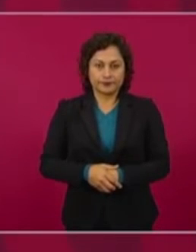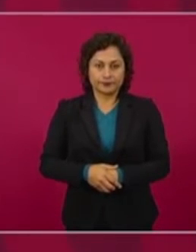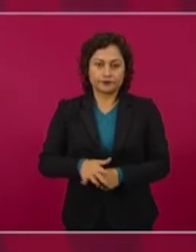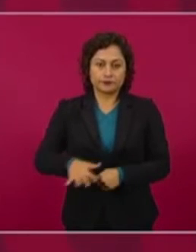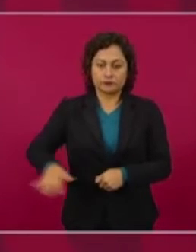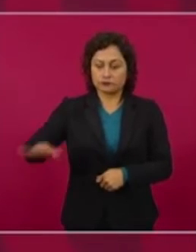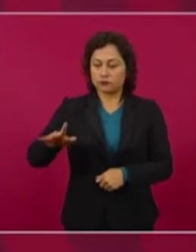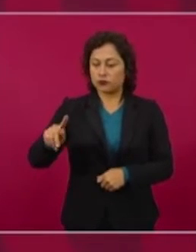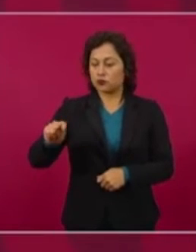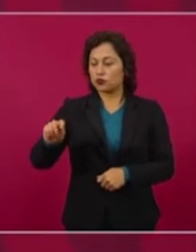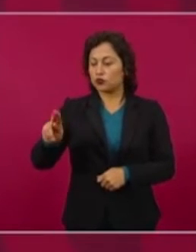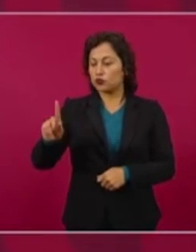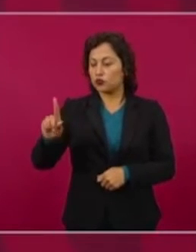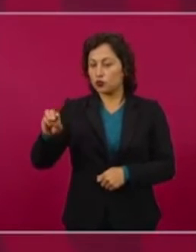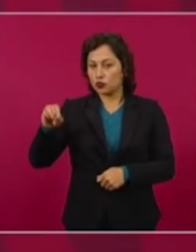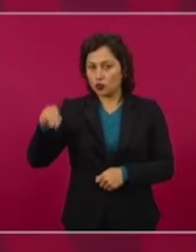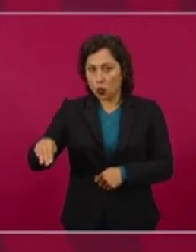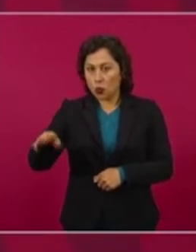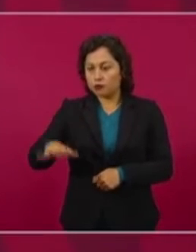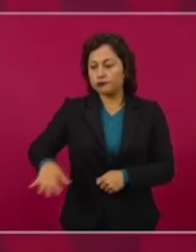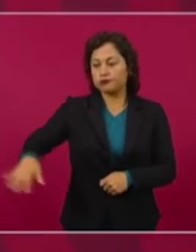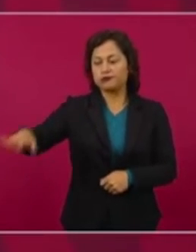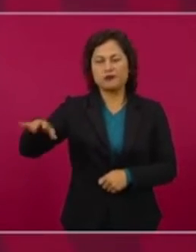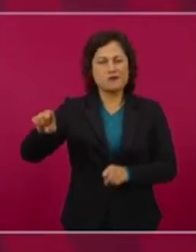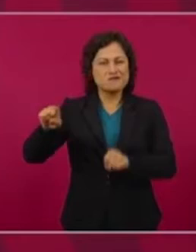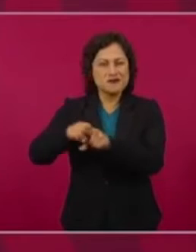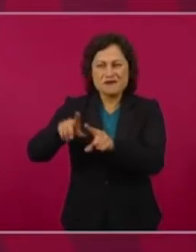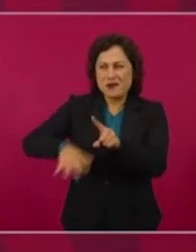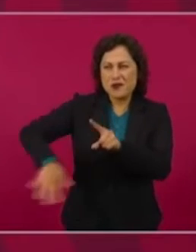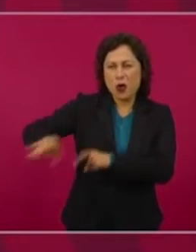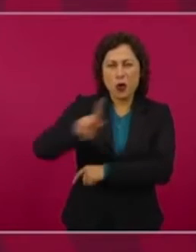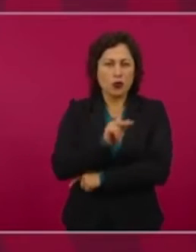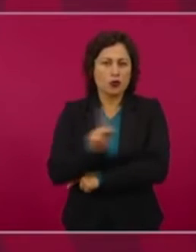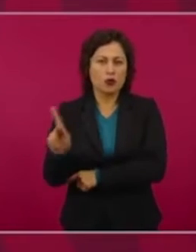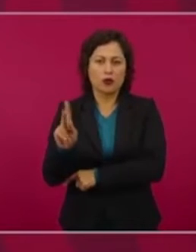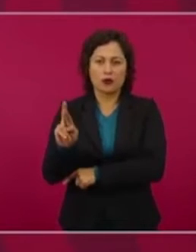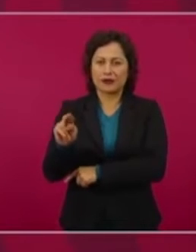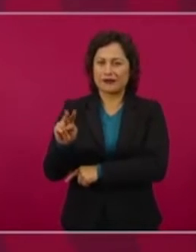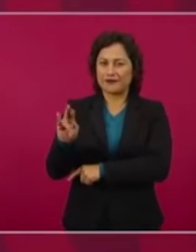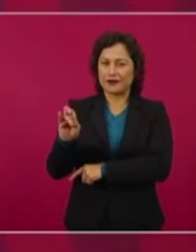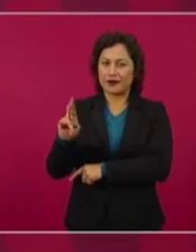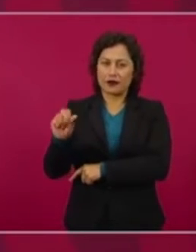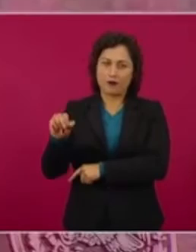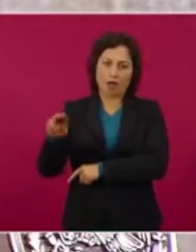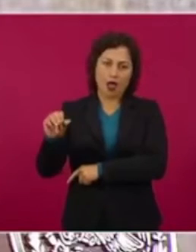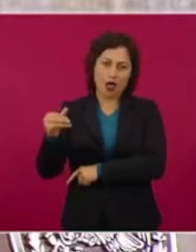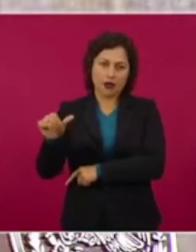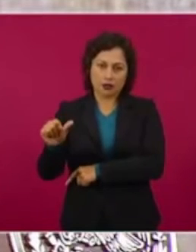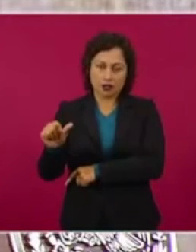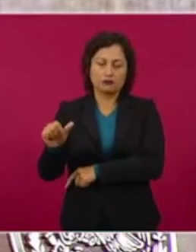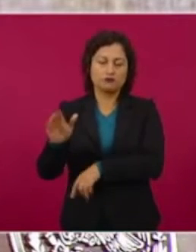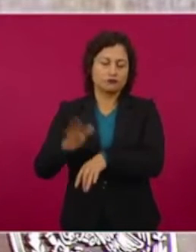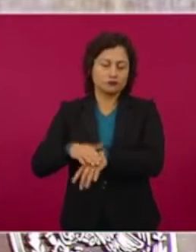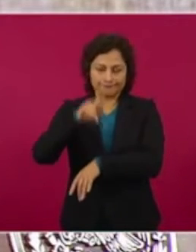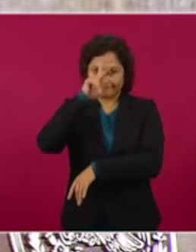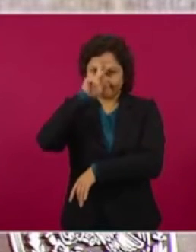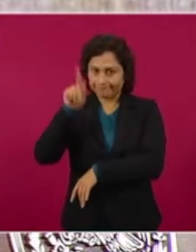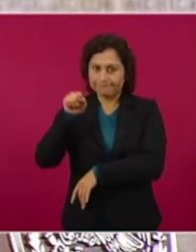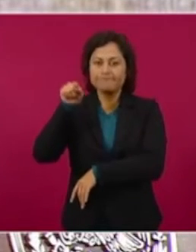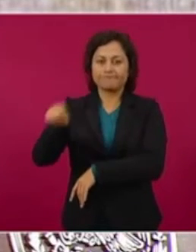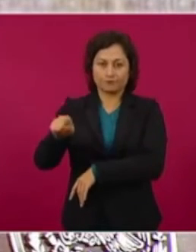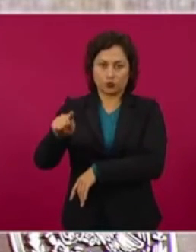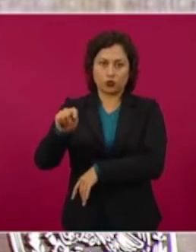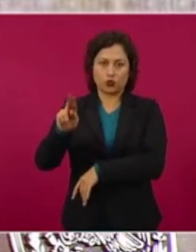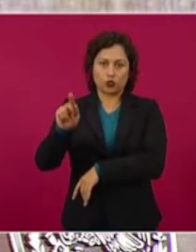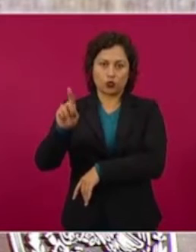Tulum y en toda la Riviera Maya, pero básicamente ahí. Y están